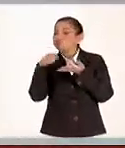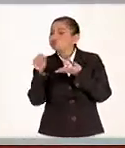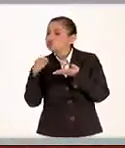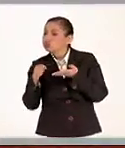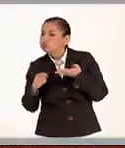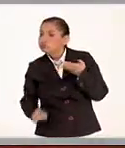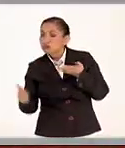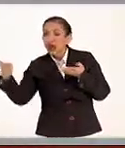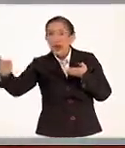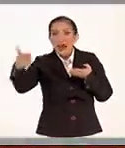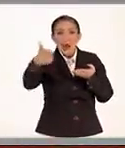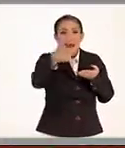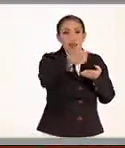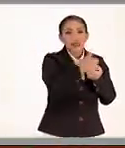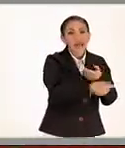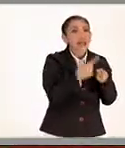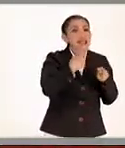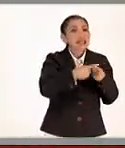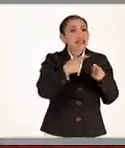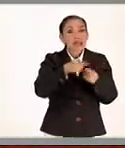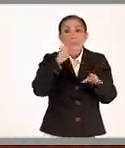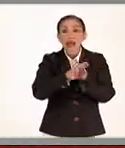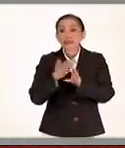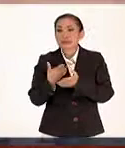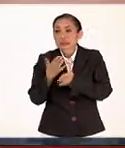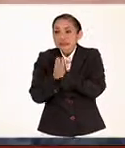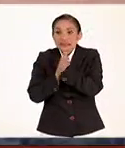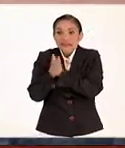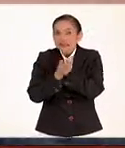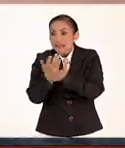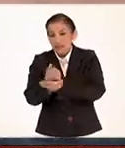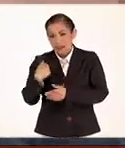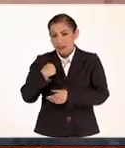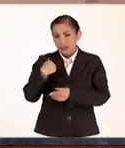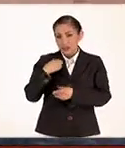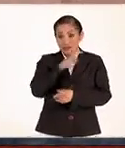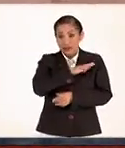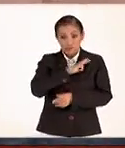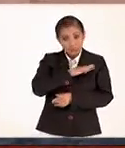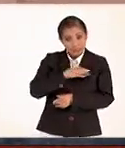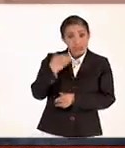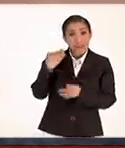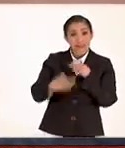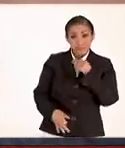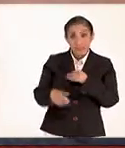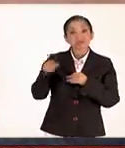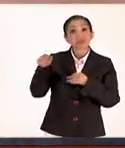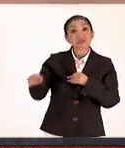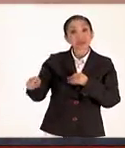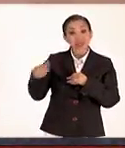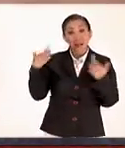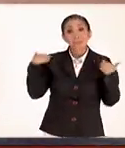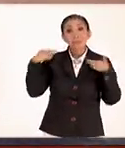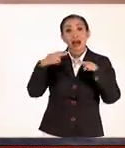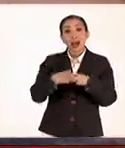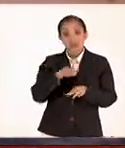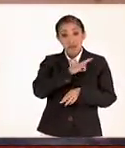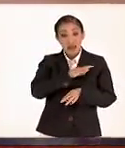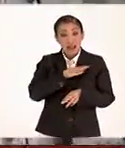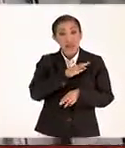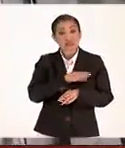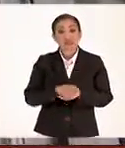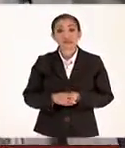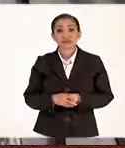cada quien quién les echaba más ganas entonces a mí por ejemplo me felicitaban al final lo sabes los maestros me felicitaban